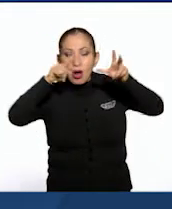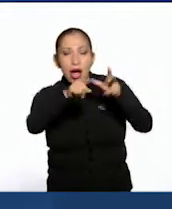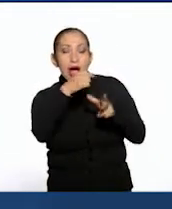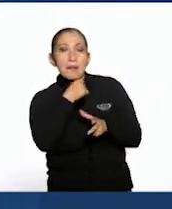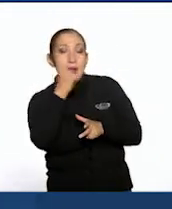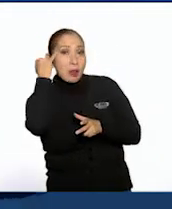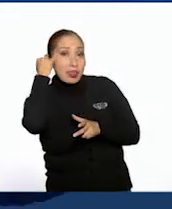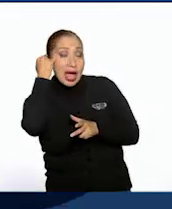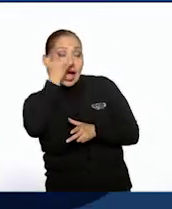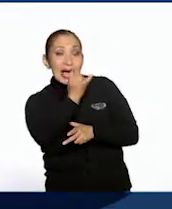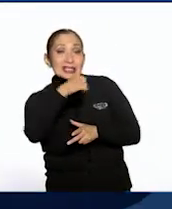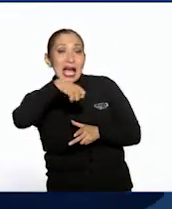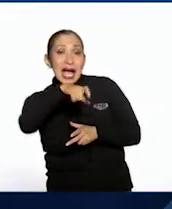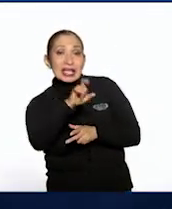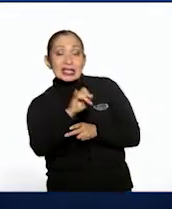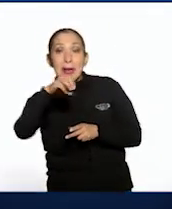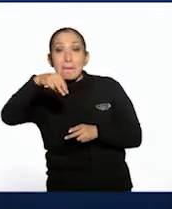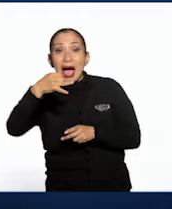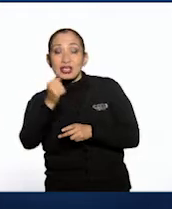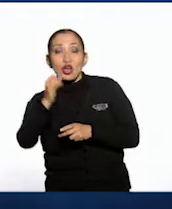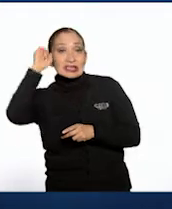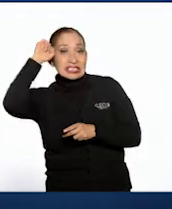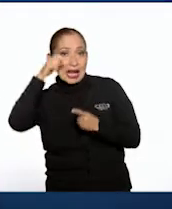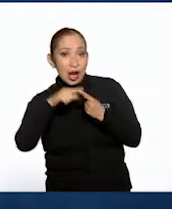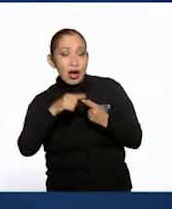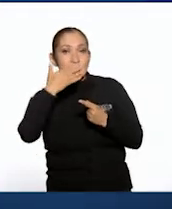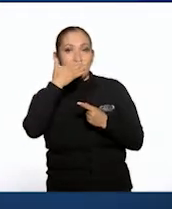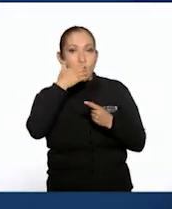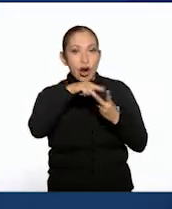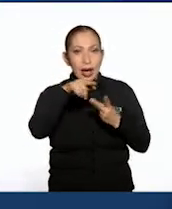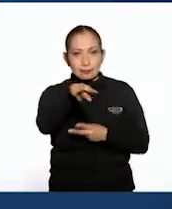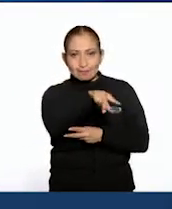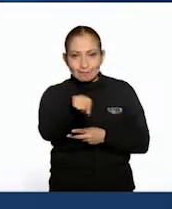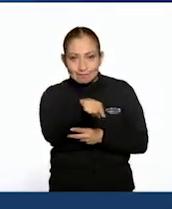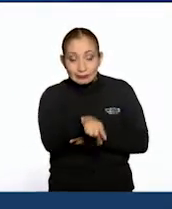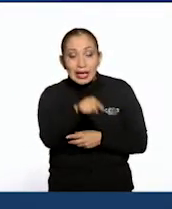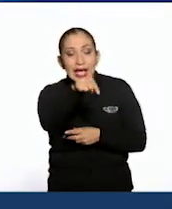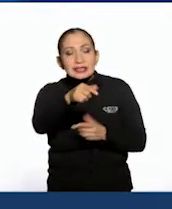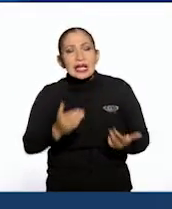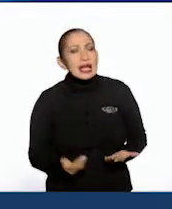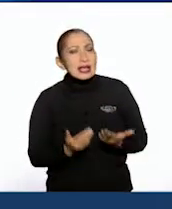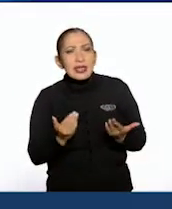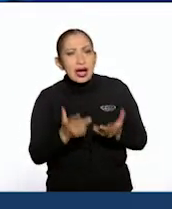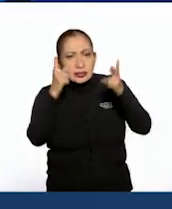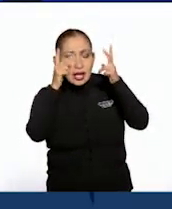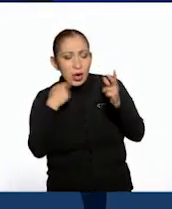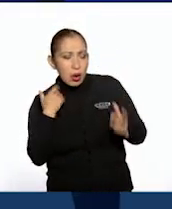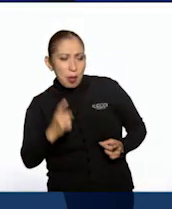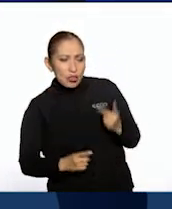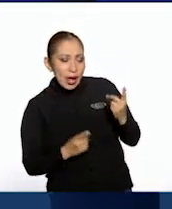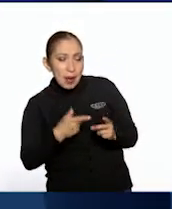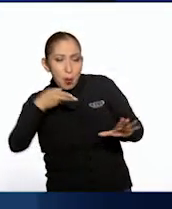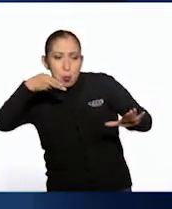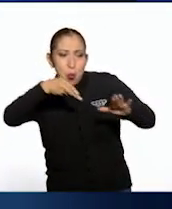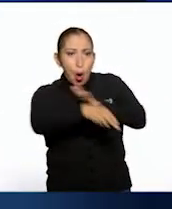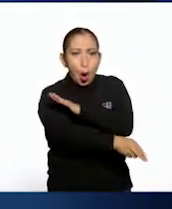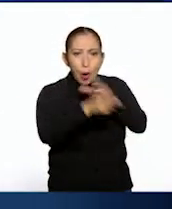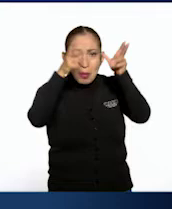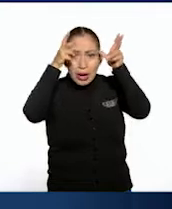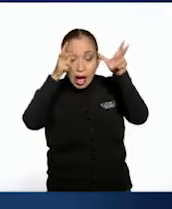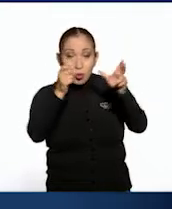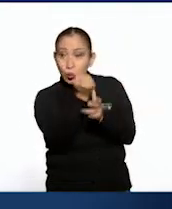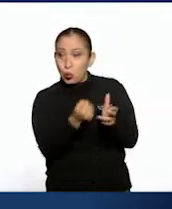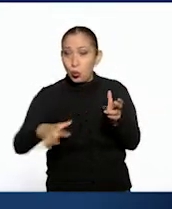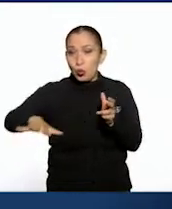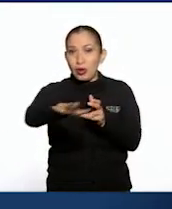celebran los indígenas yaquis y mayos de Sinaloa y Sonora. En esta danza se dramatiza la cacería del venado,